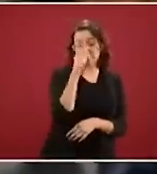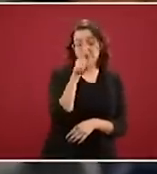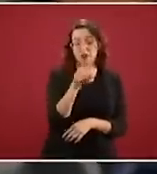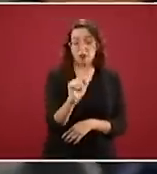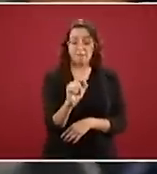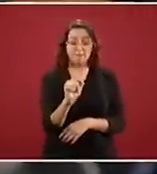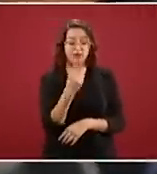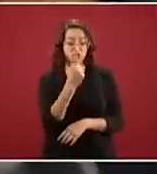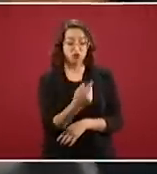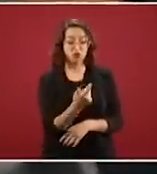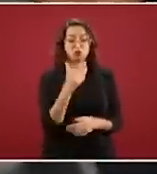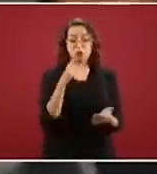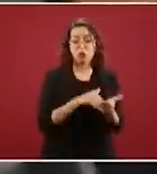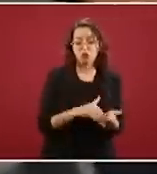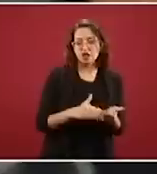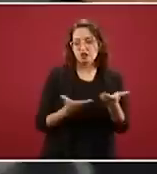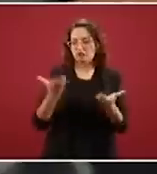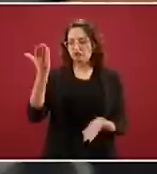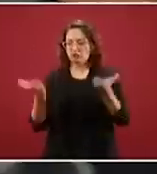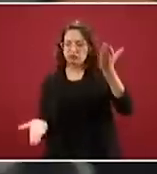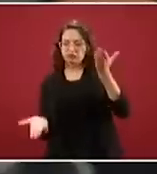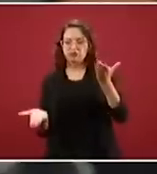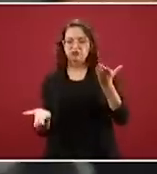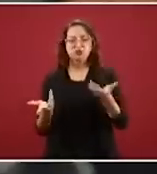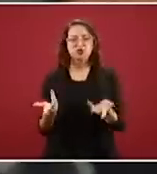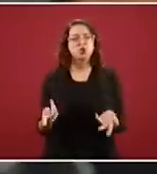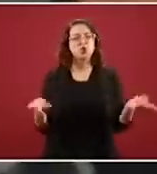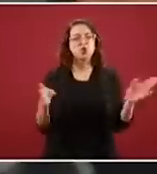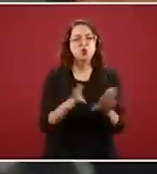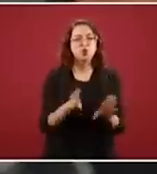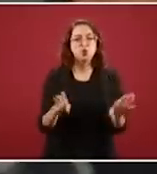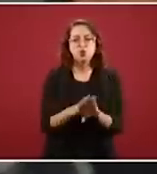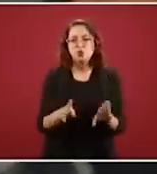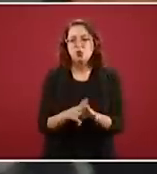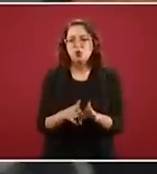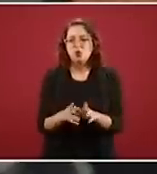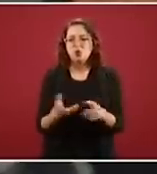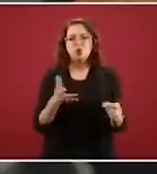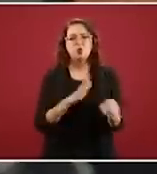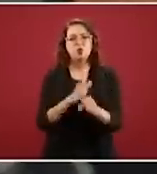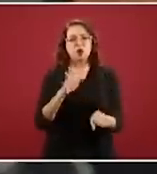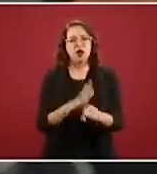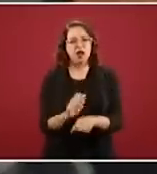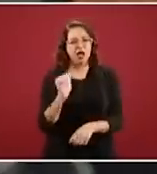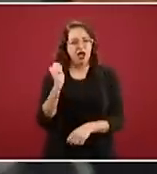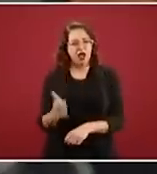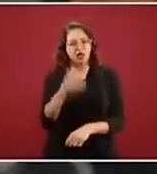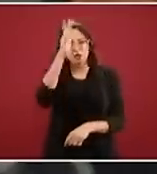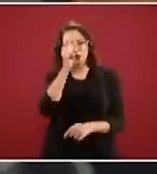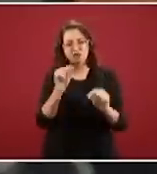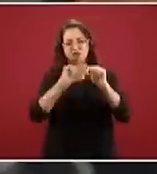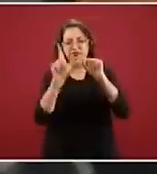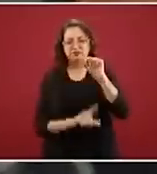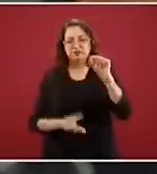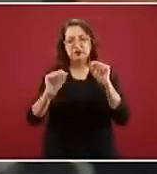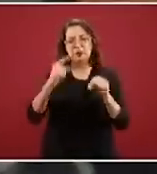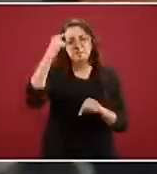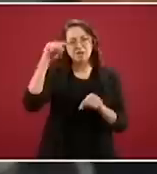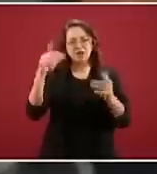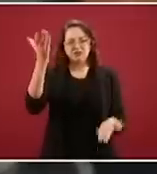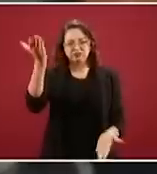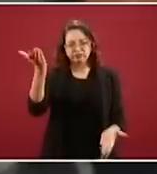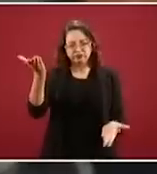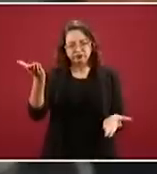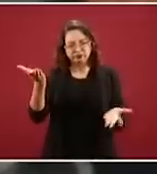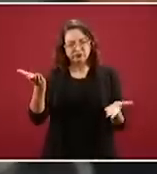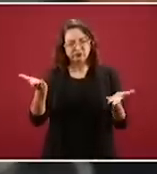de 21,000 pesos, ¿habría una forma o se establecería un tipo de acuerdo nacional para tratar de emparejar